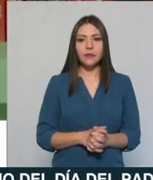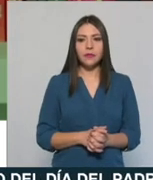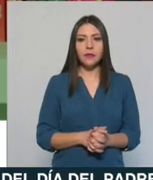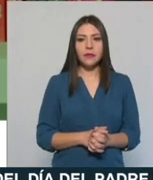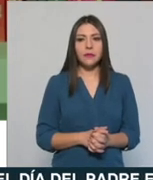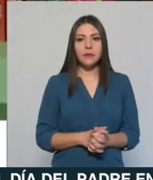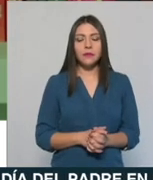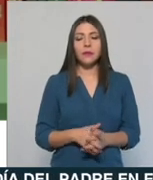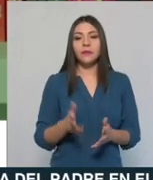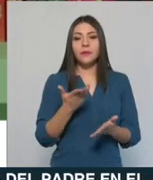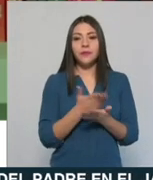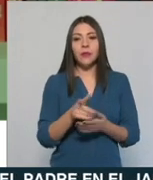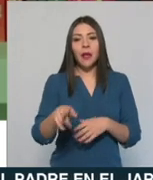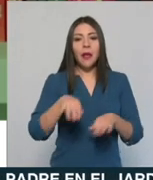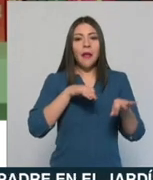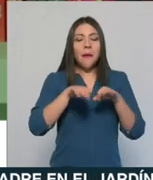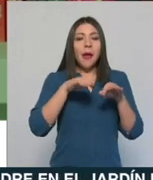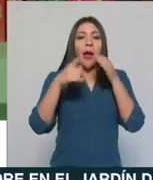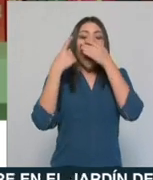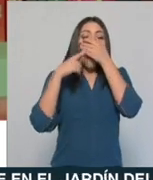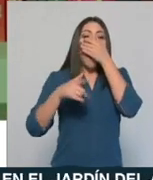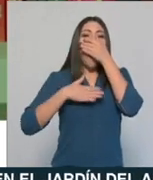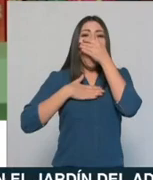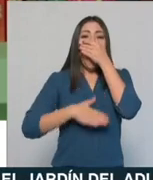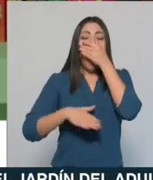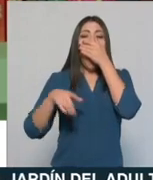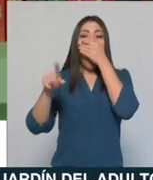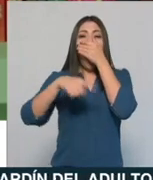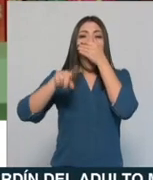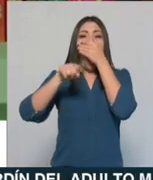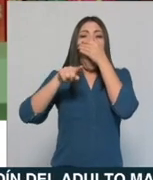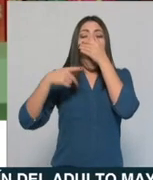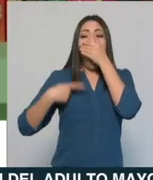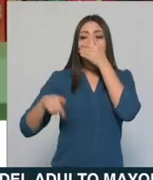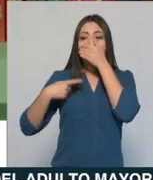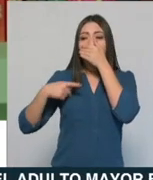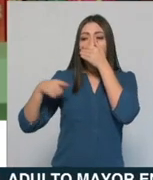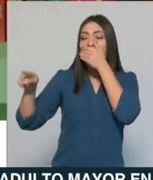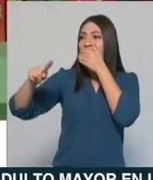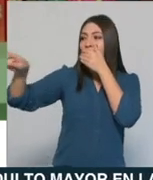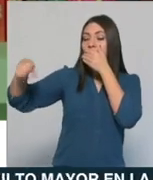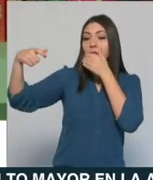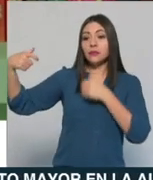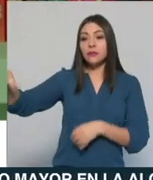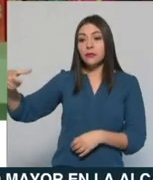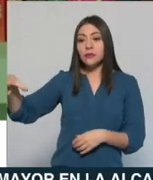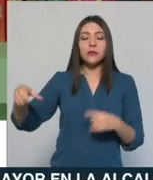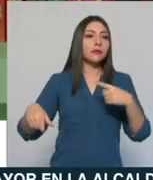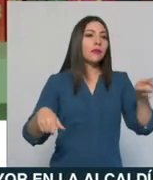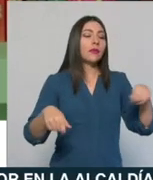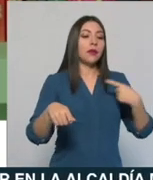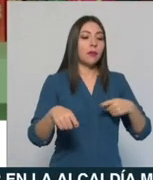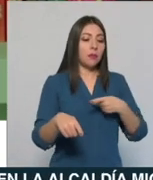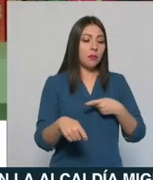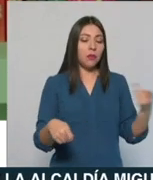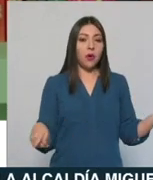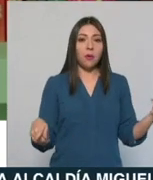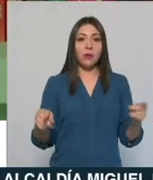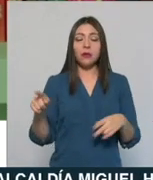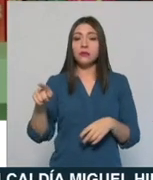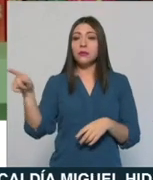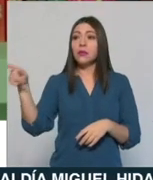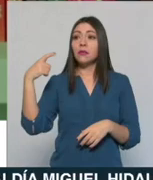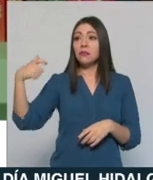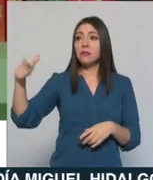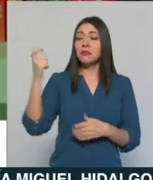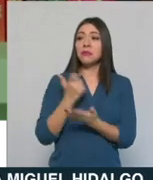los ricos y para los pobres. Ahora tenemos una justicia igualitaria. Igualitaria en el sentido de que no porque se tenga el dinero para pagar una infracción se puede volver